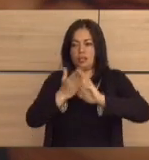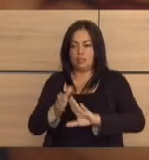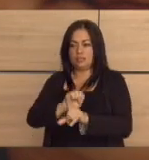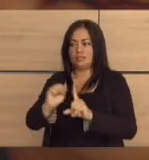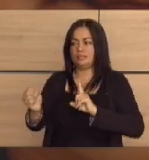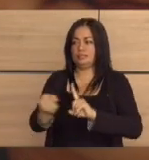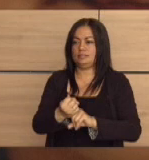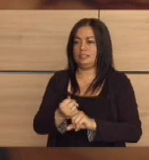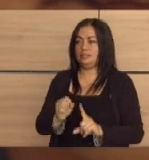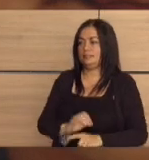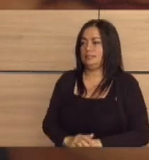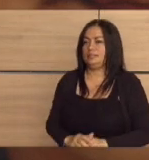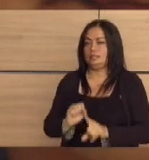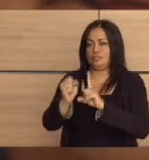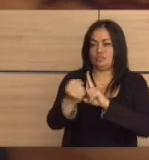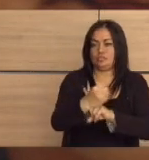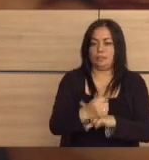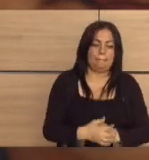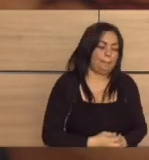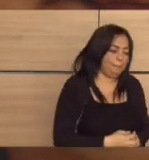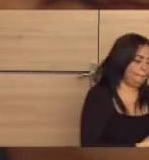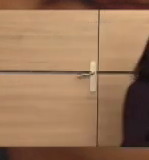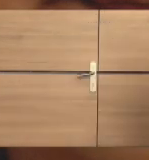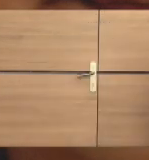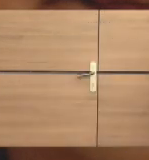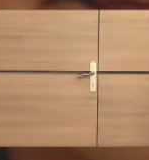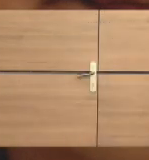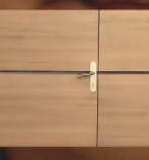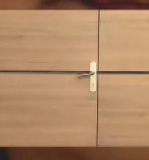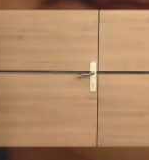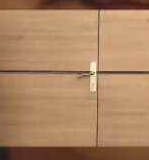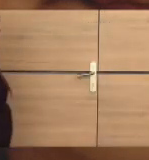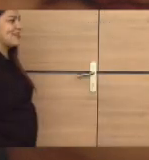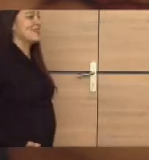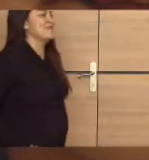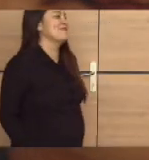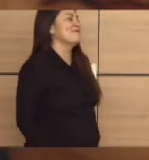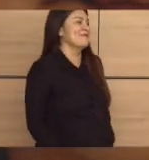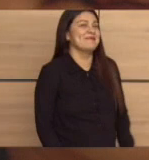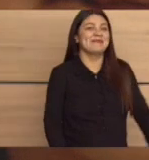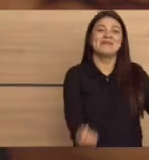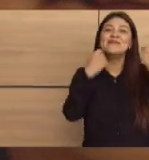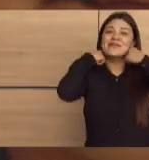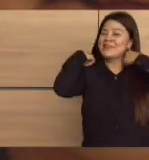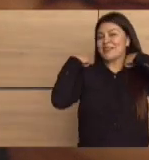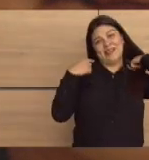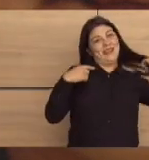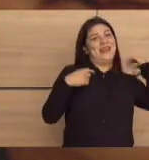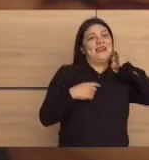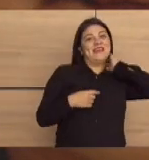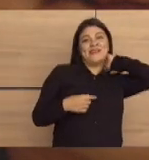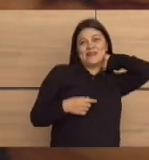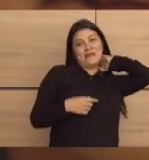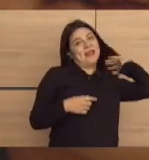evaluación pondremos al servicio de la mano del ICFES herramientas para hacer medición con respecto a competencias ciudadanas y con respecto a